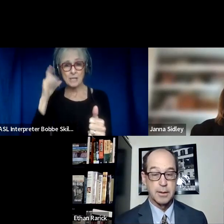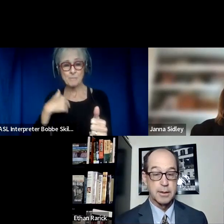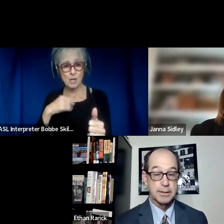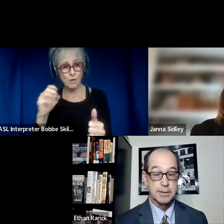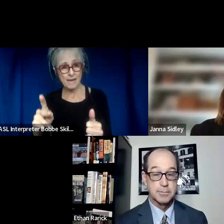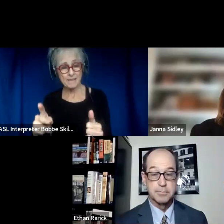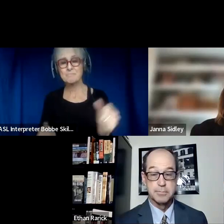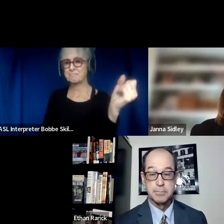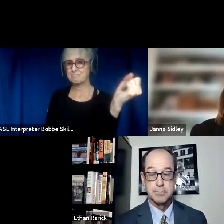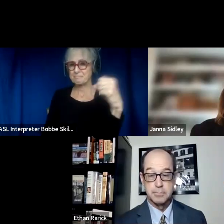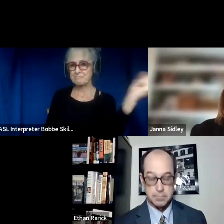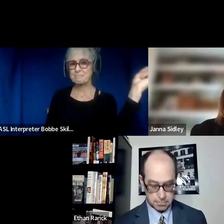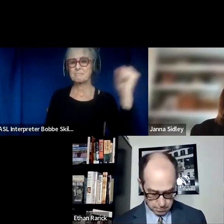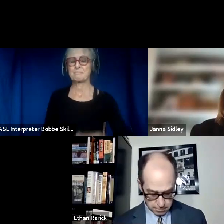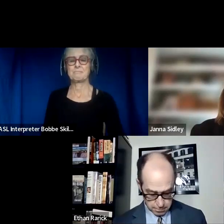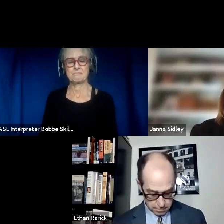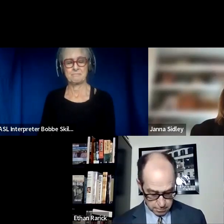Yes. Buenas tardes, ¿me escuchan?